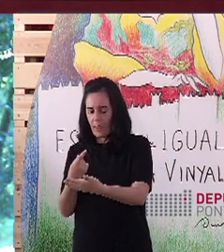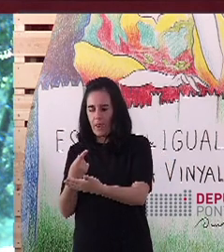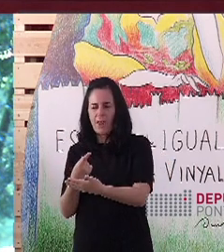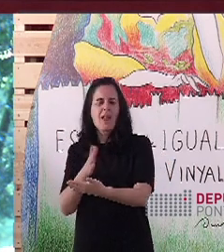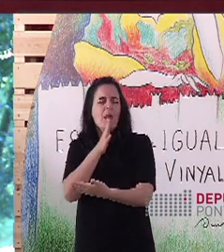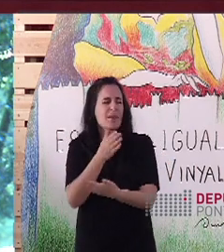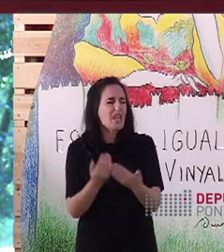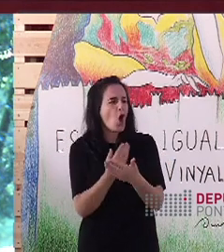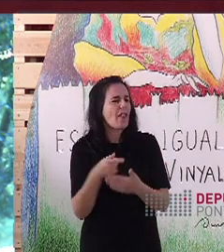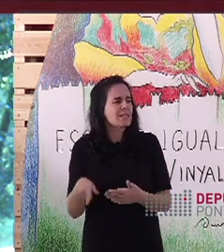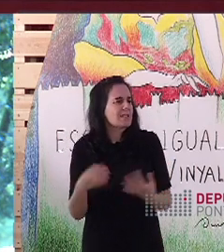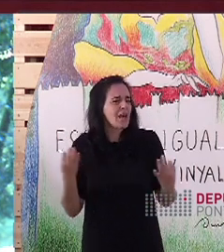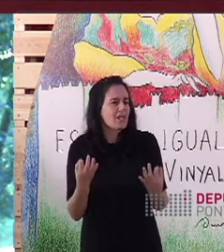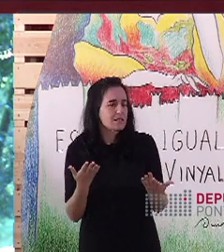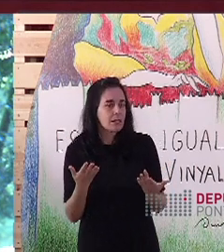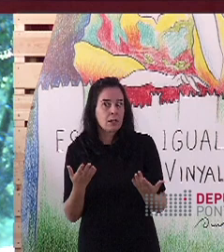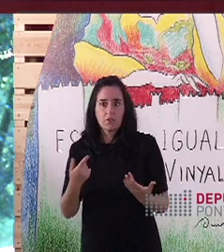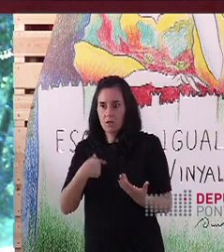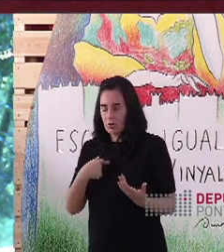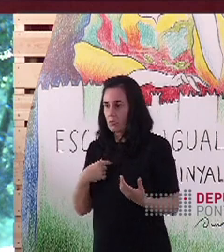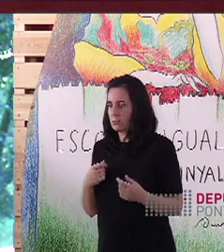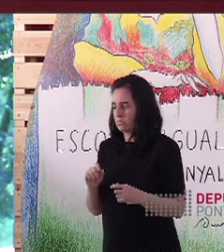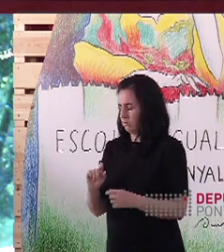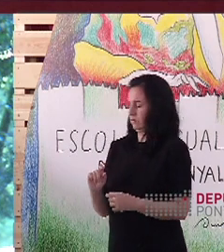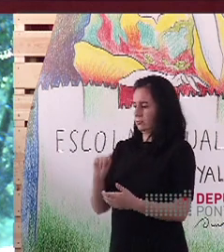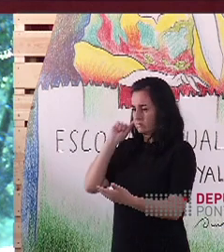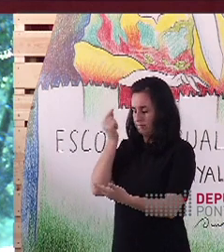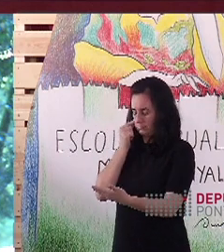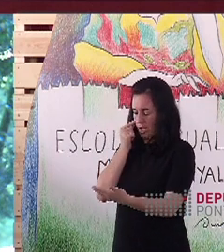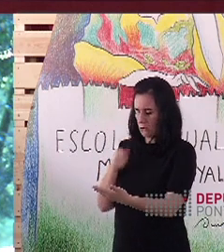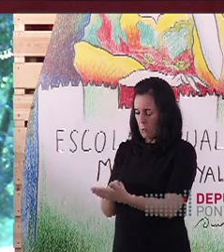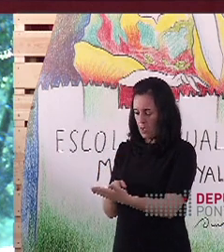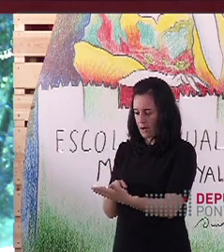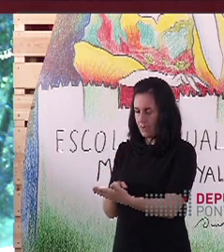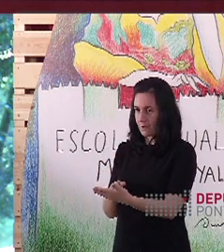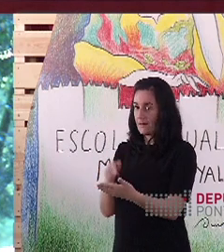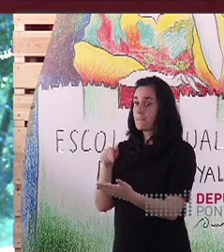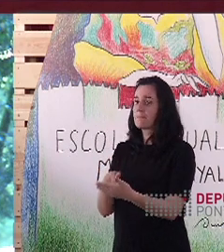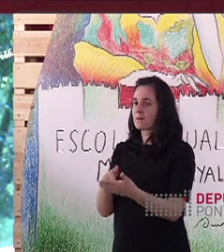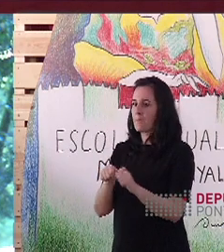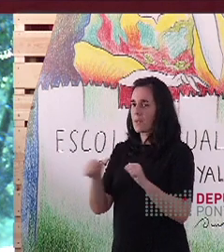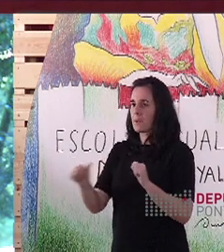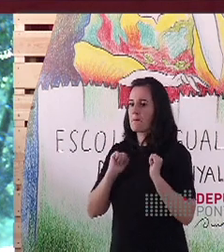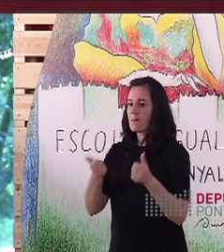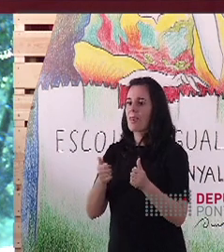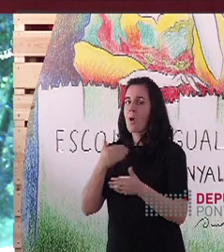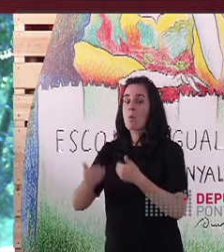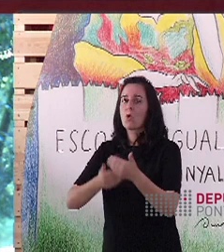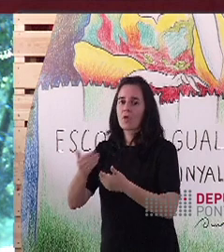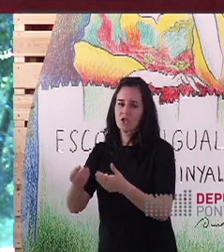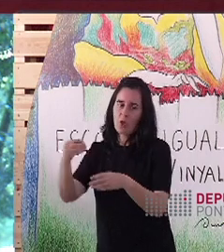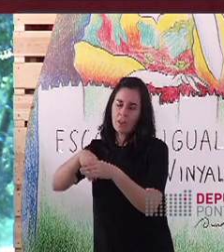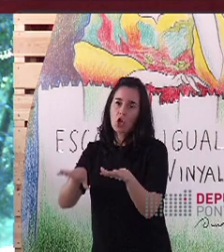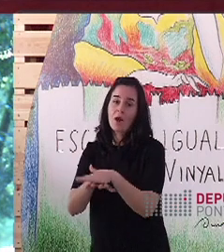estas jornadas? Y ahí fue cuando yo me enteré. Comenzó un proceso en las redes